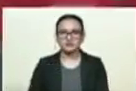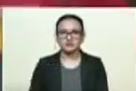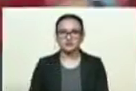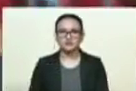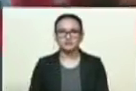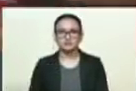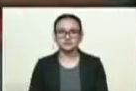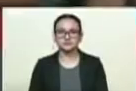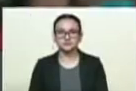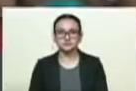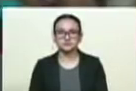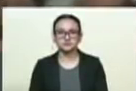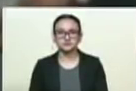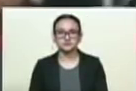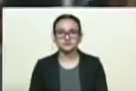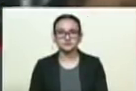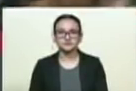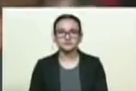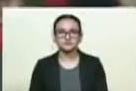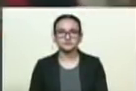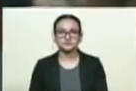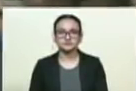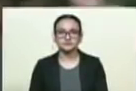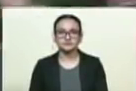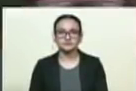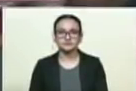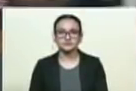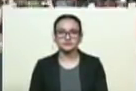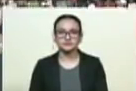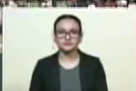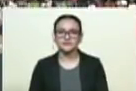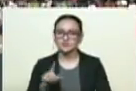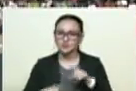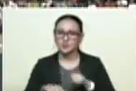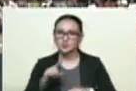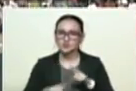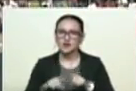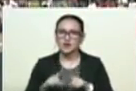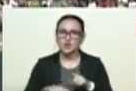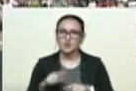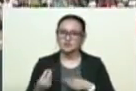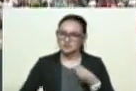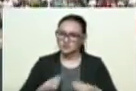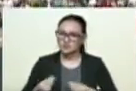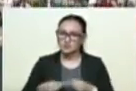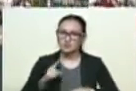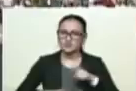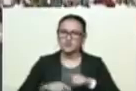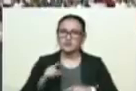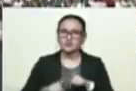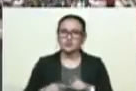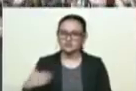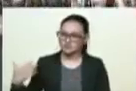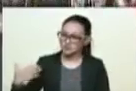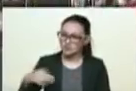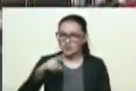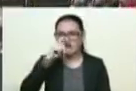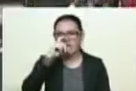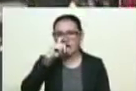Miren, son muchas cosas las que hemos hecho en el transcurso de estos